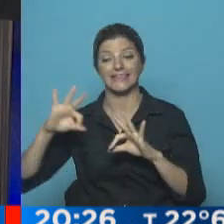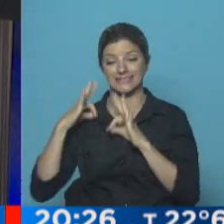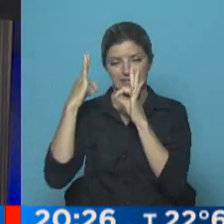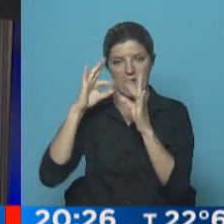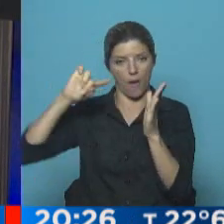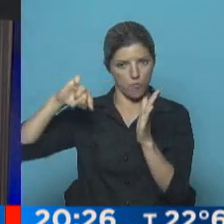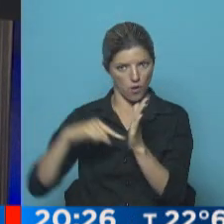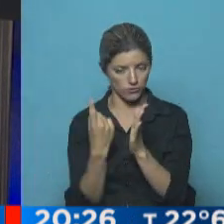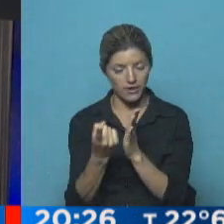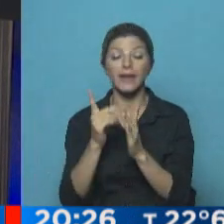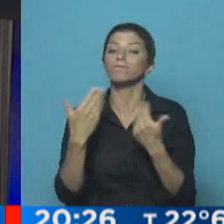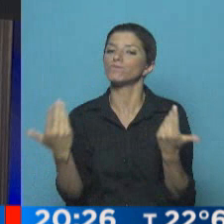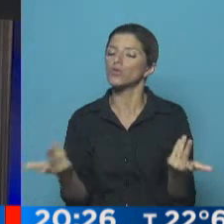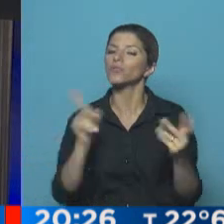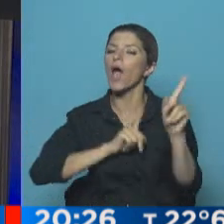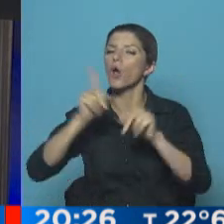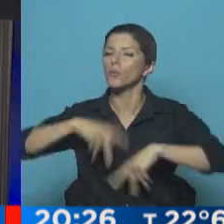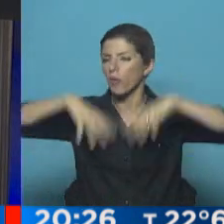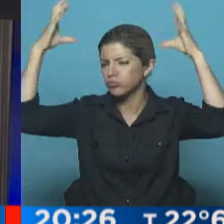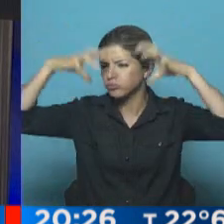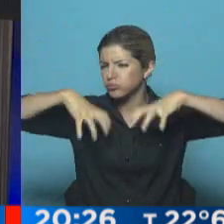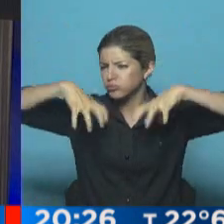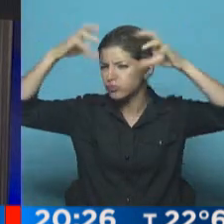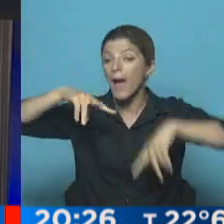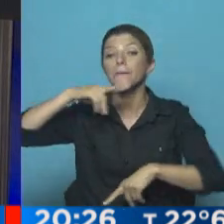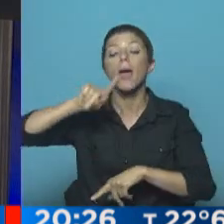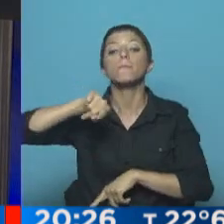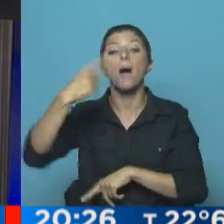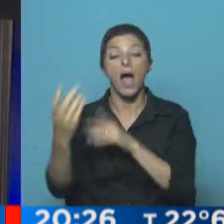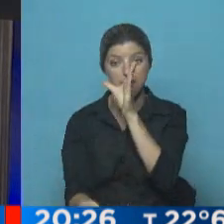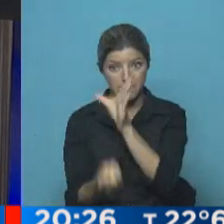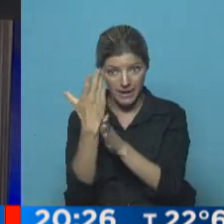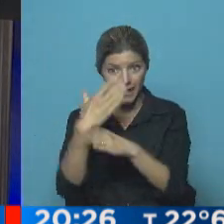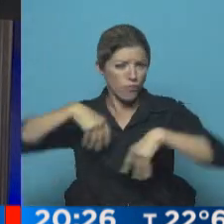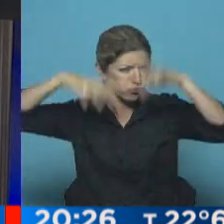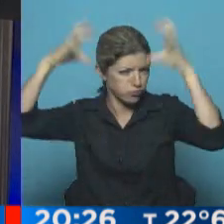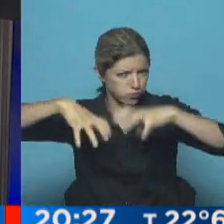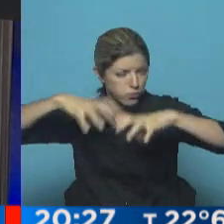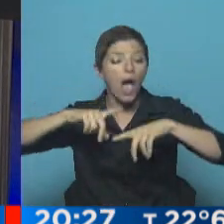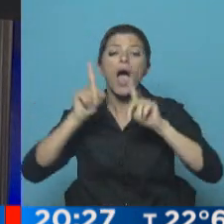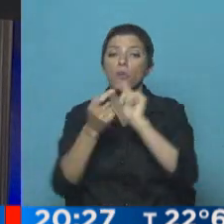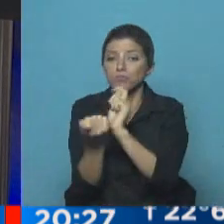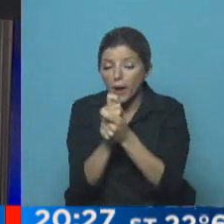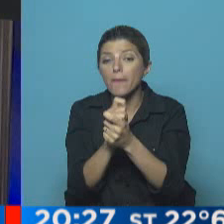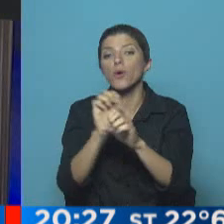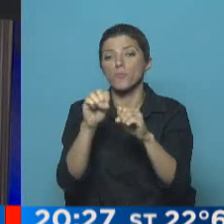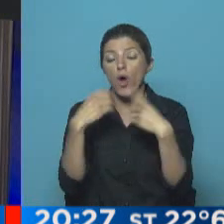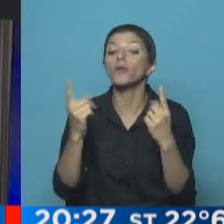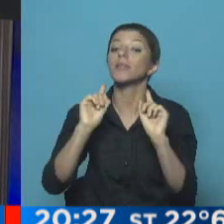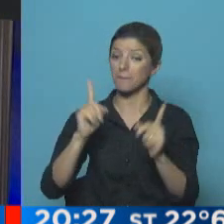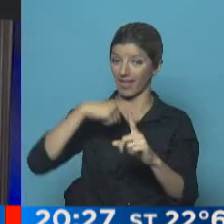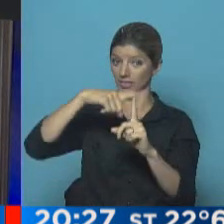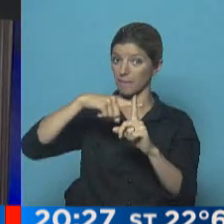esperamos chaparrones y algunas tormentas a partir ya de la mañana del día viernes. Habrá mejoramientos temporarios, habrá descenso de las temperaturas también,